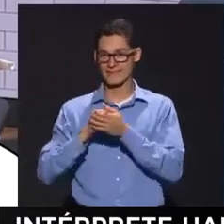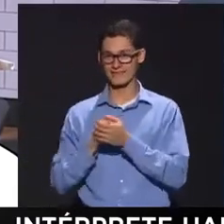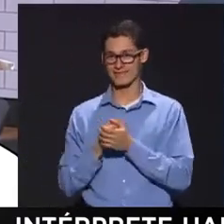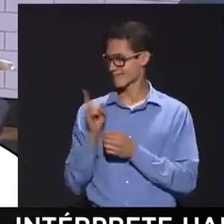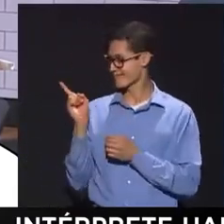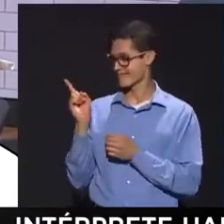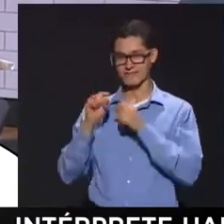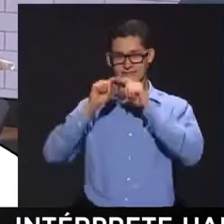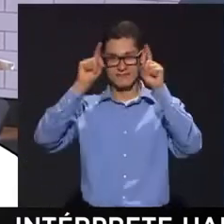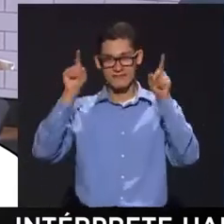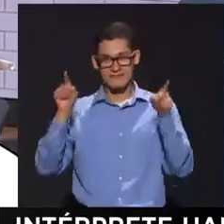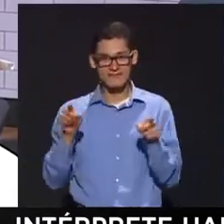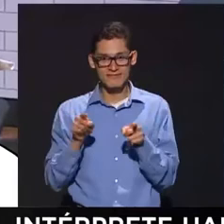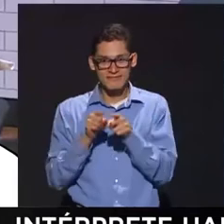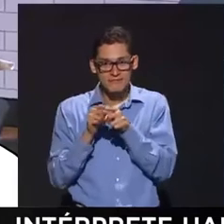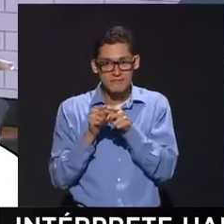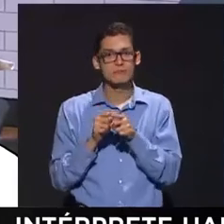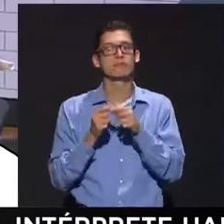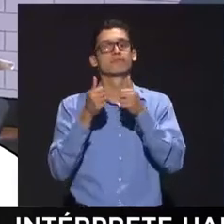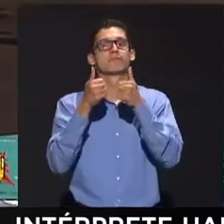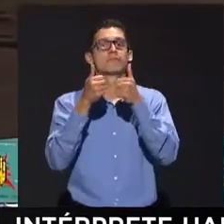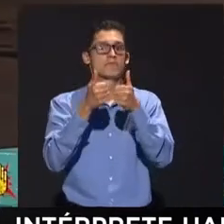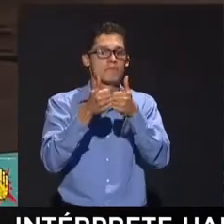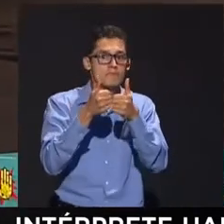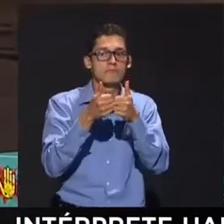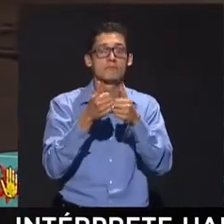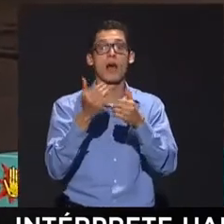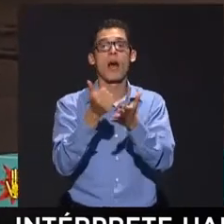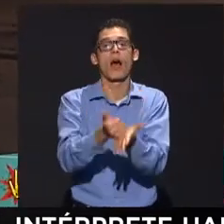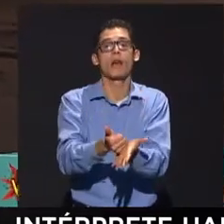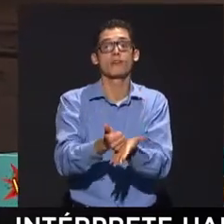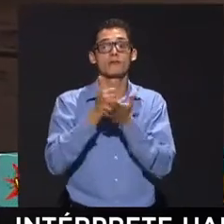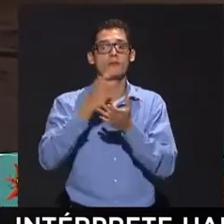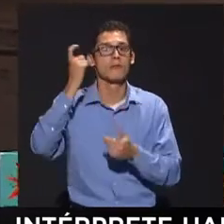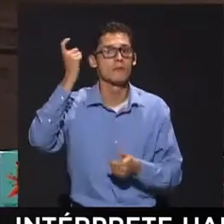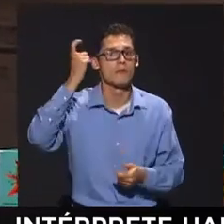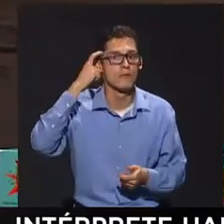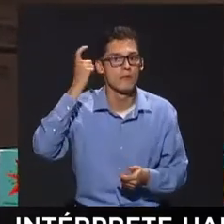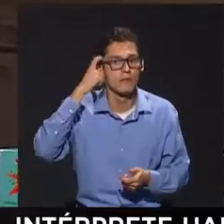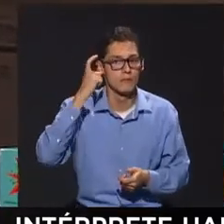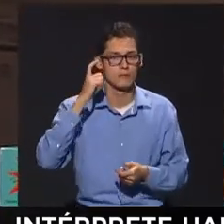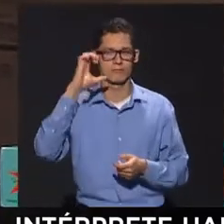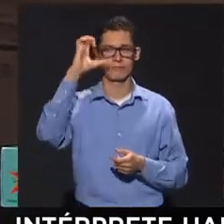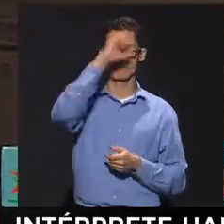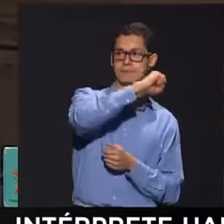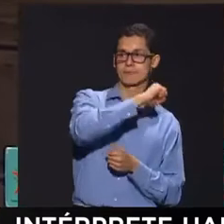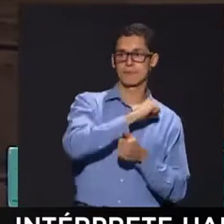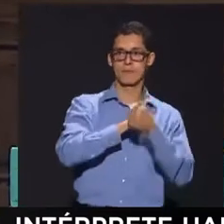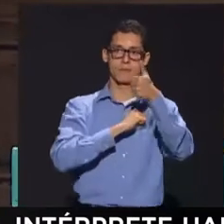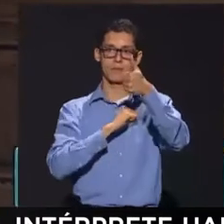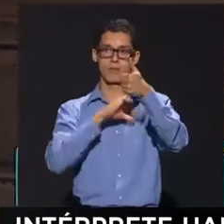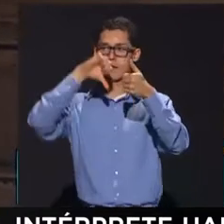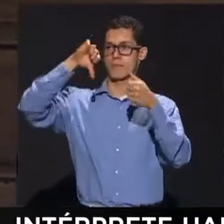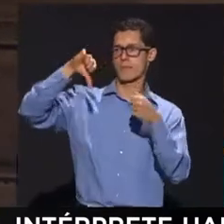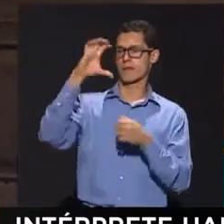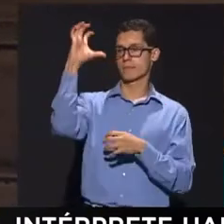todo esto que está aquí desarrolla inteligencia emocional, desarrolla capacidades intelectuales, porque hay todos unos procesos